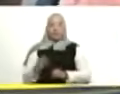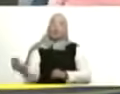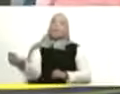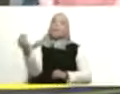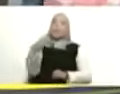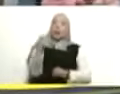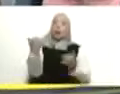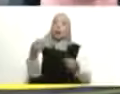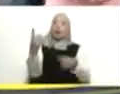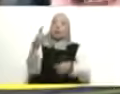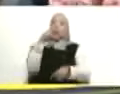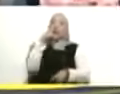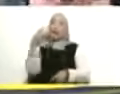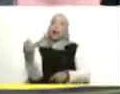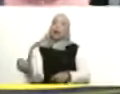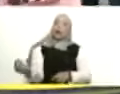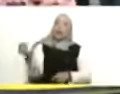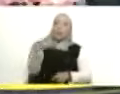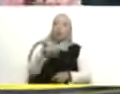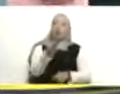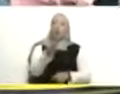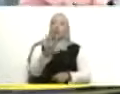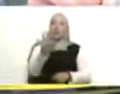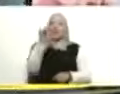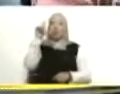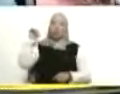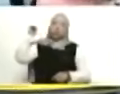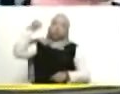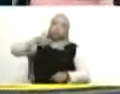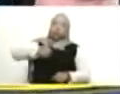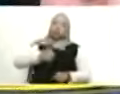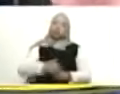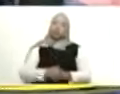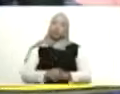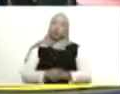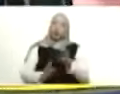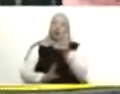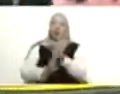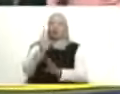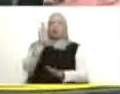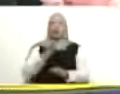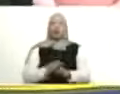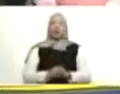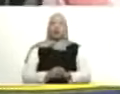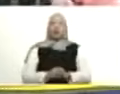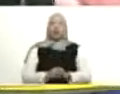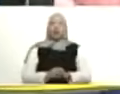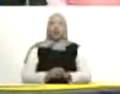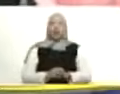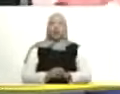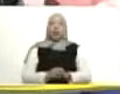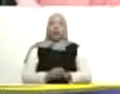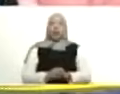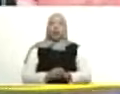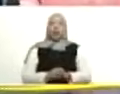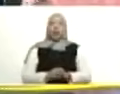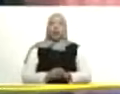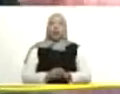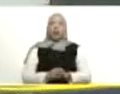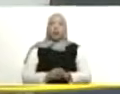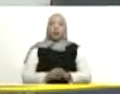más, con Maduro más. Seguimos, 25 años. Seguimos avanzando. Bueno, ¿qué nos queda por